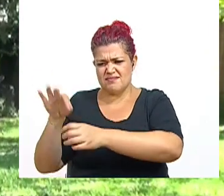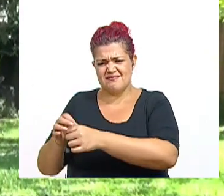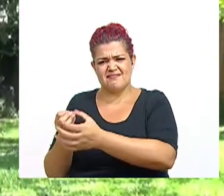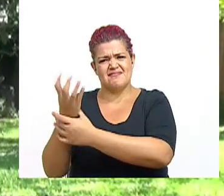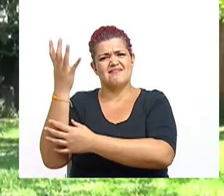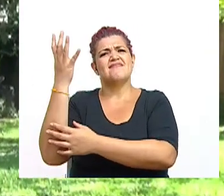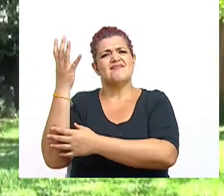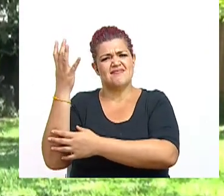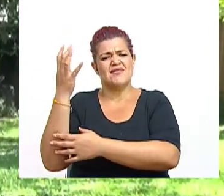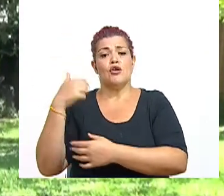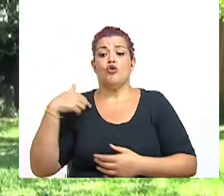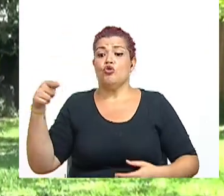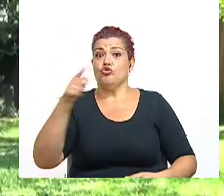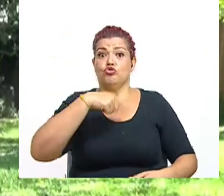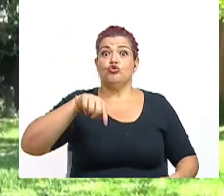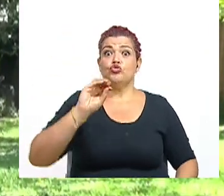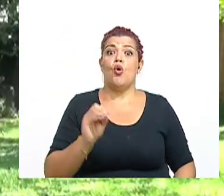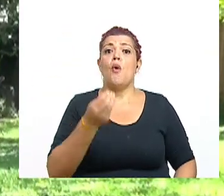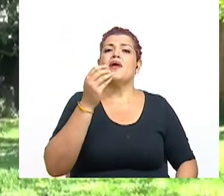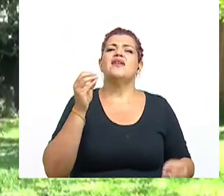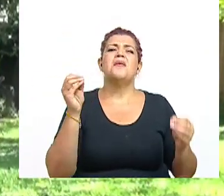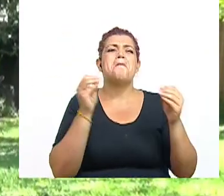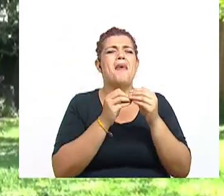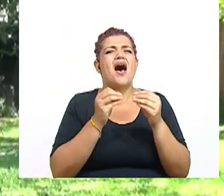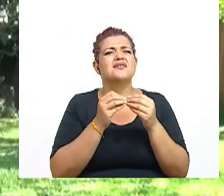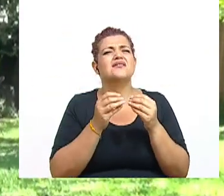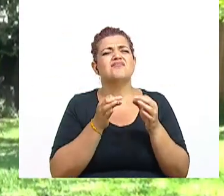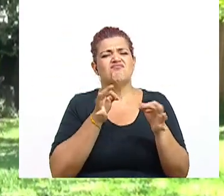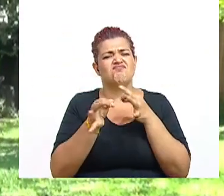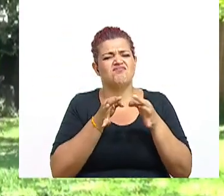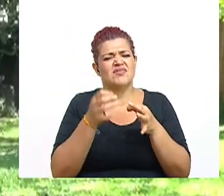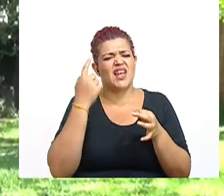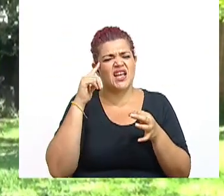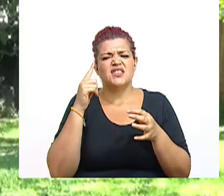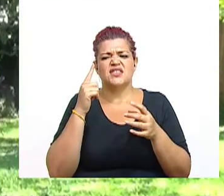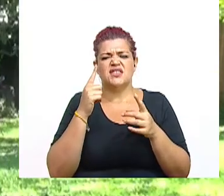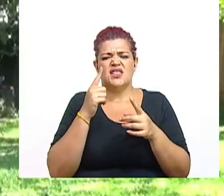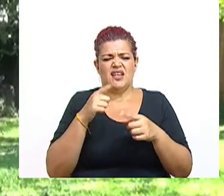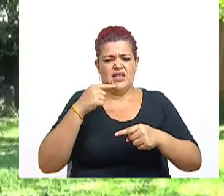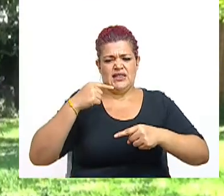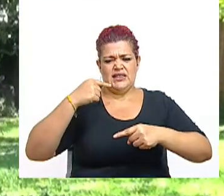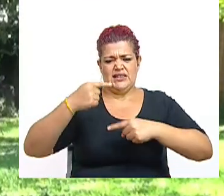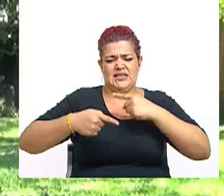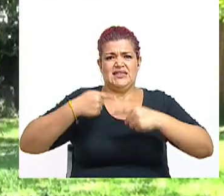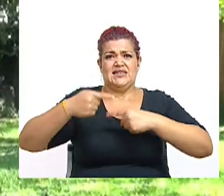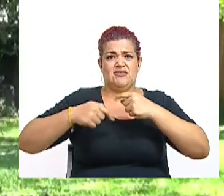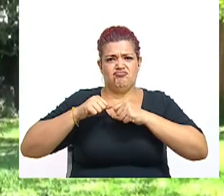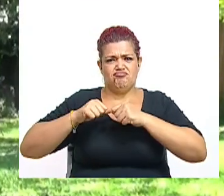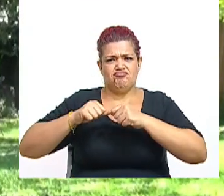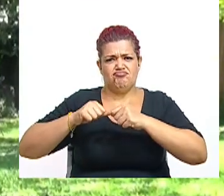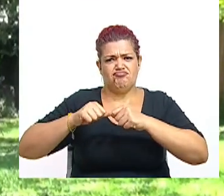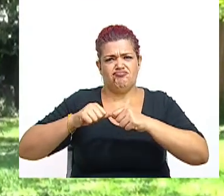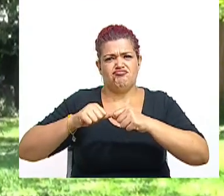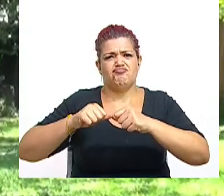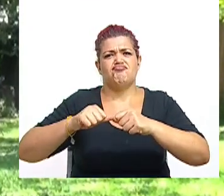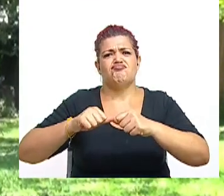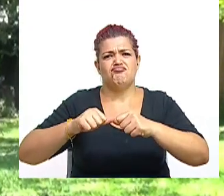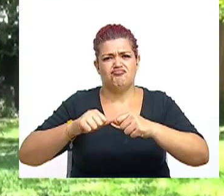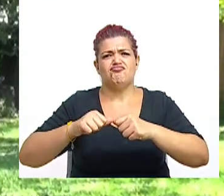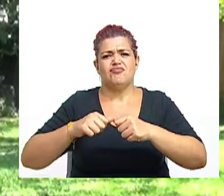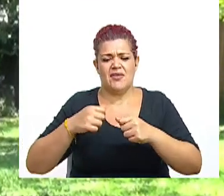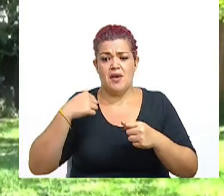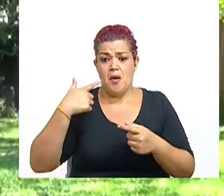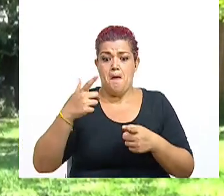A nosotros, los jóvenes, se nos debería hablar más de lo que es el desarrollo sostenible y no solo en algo que quede en teoría, sino ponerlo en práctica para cuando